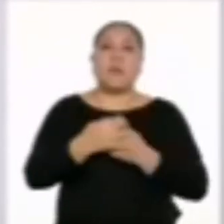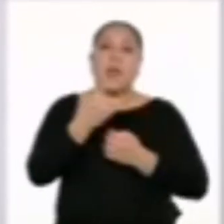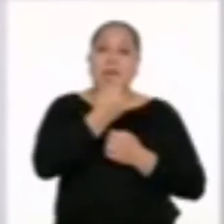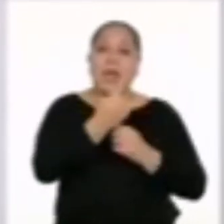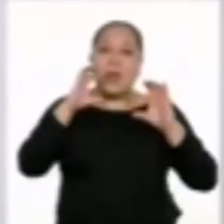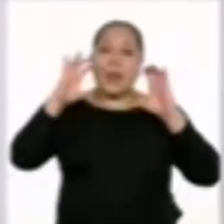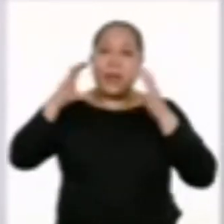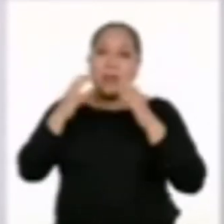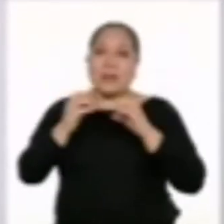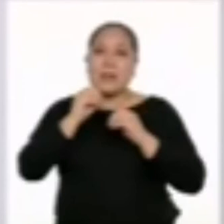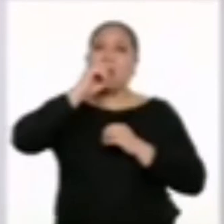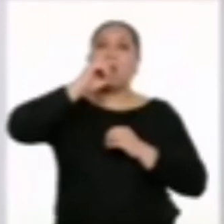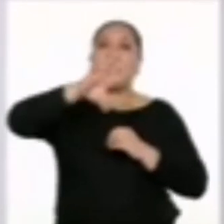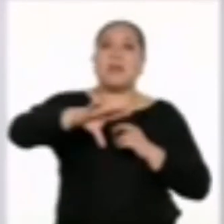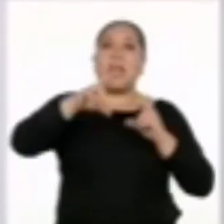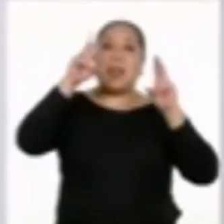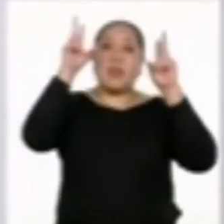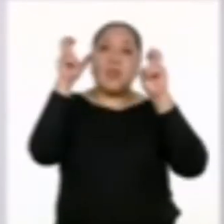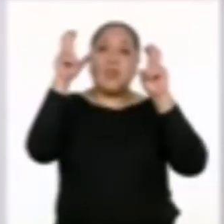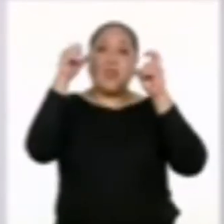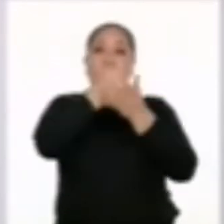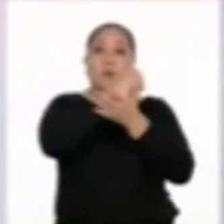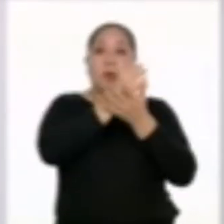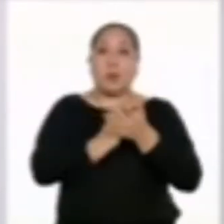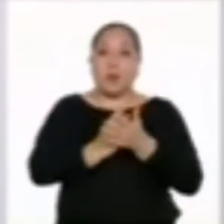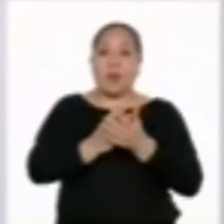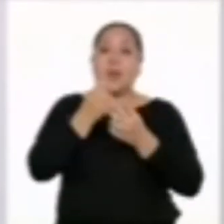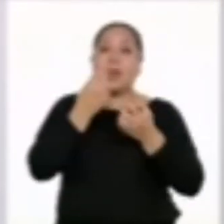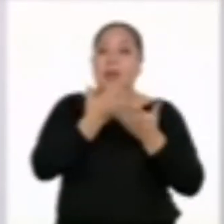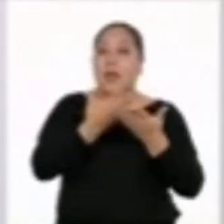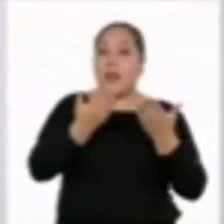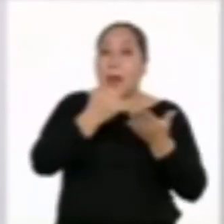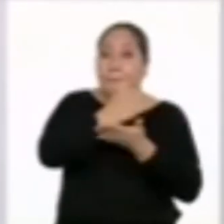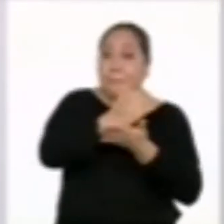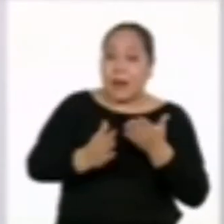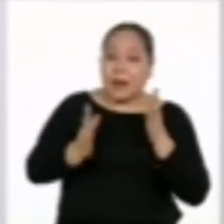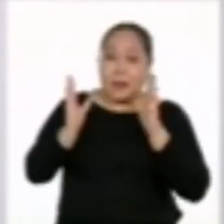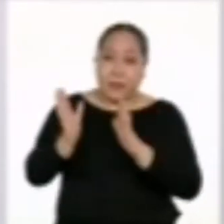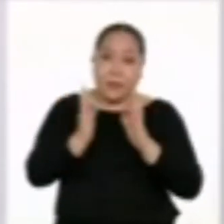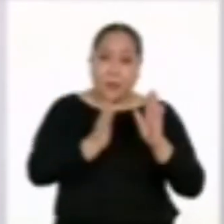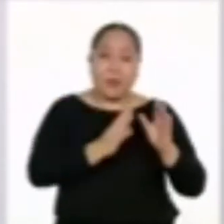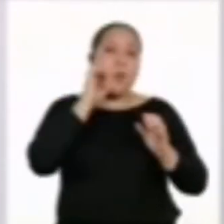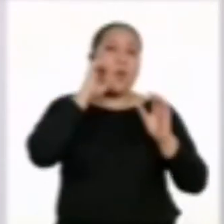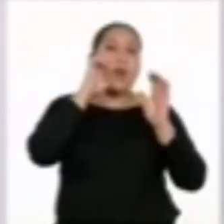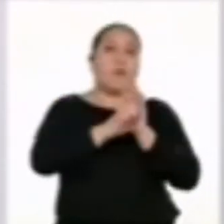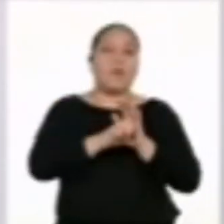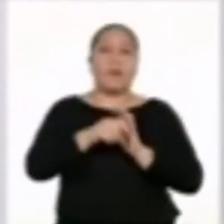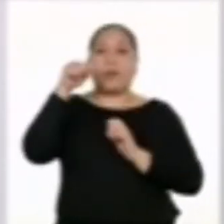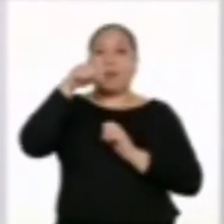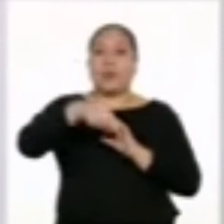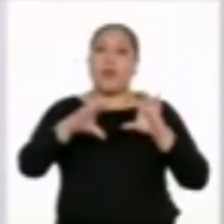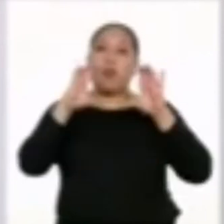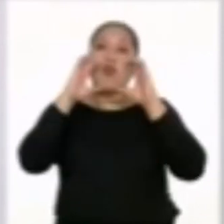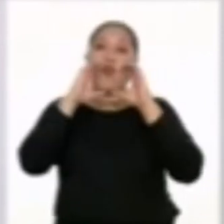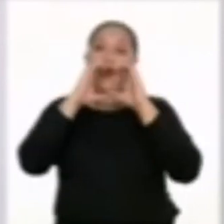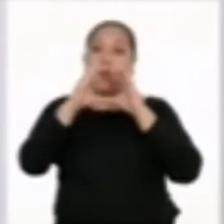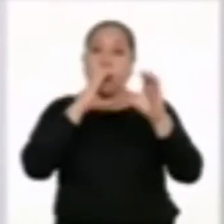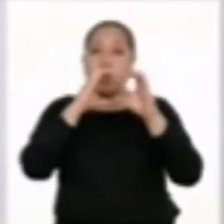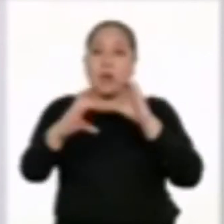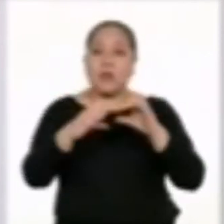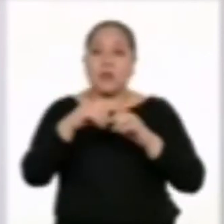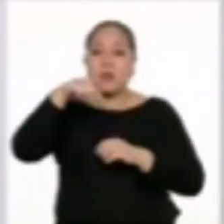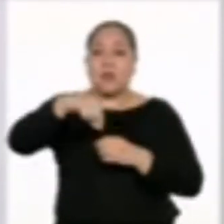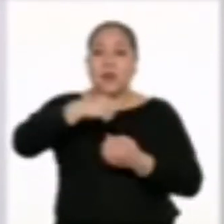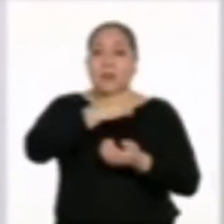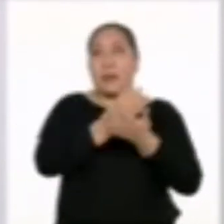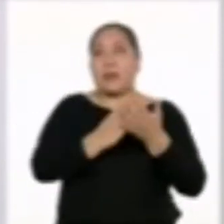les van a mencionar el título de su sección y el producto que elaborarán. Por ejemplo, en el caso de comunicación,